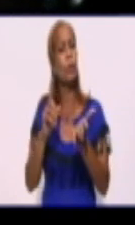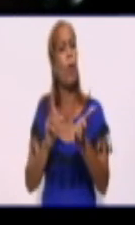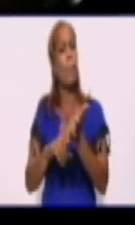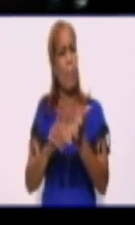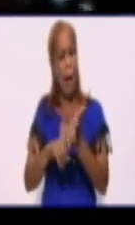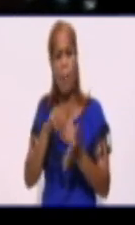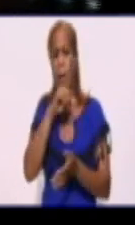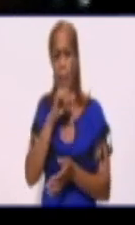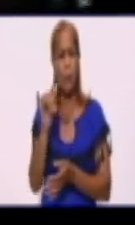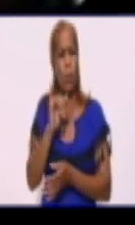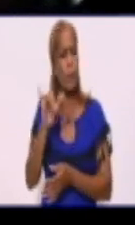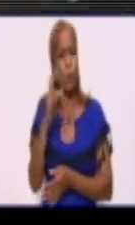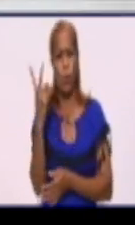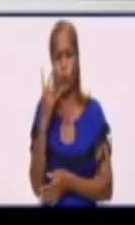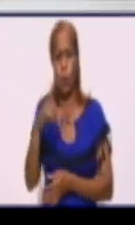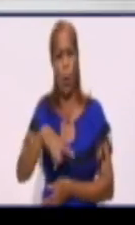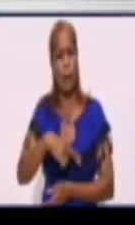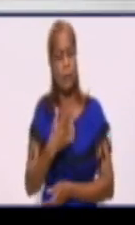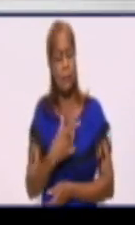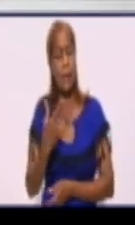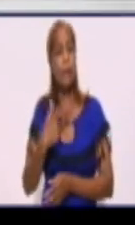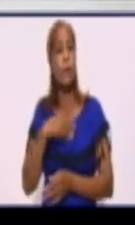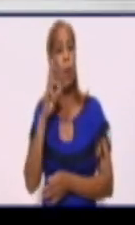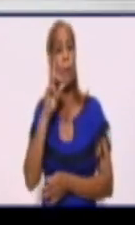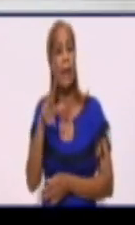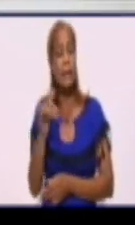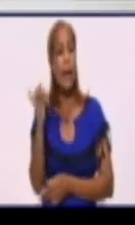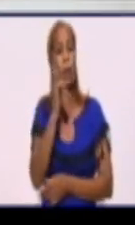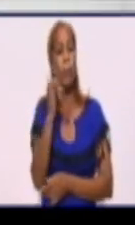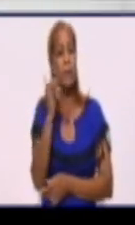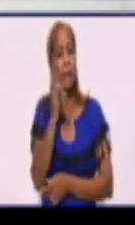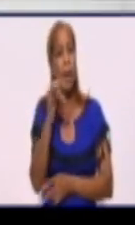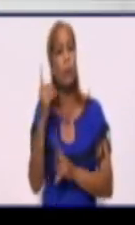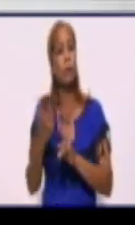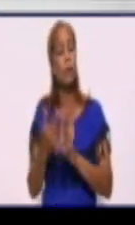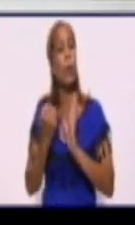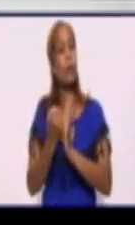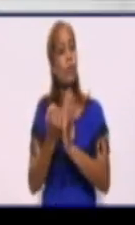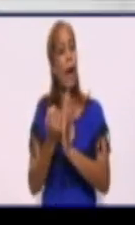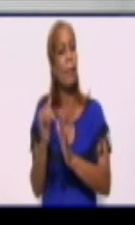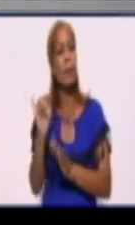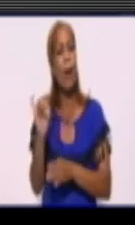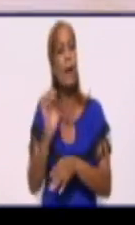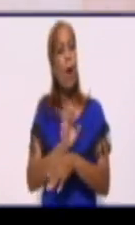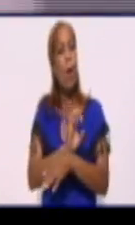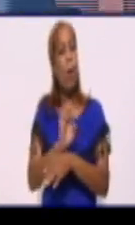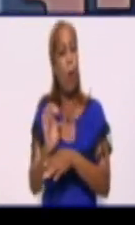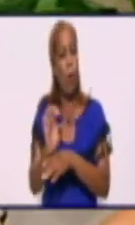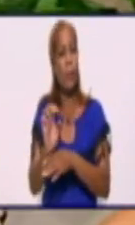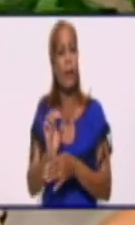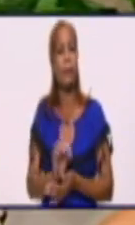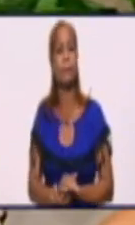artistas, les hacía los videos o les ayudaba a animar las obras que ellos estaban haciendo en estos momentos.